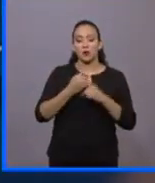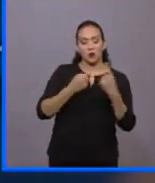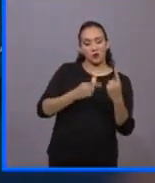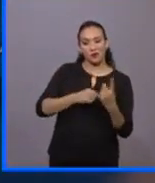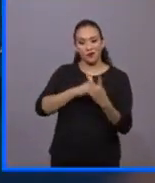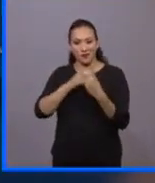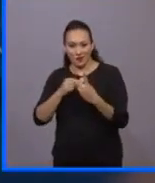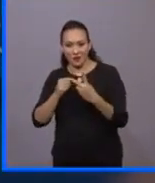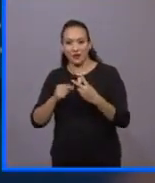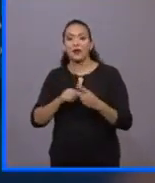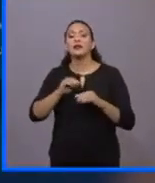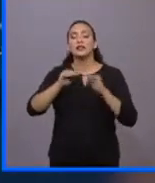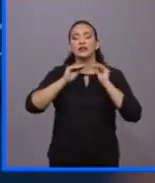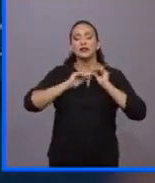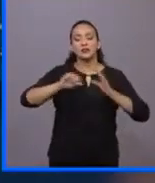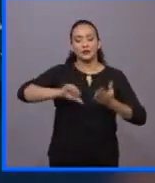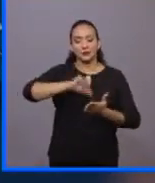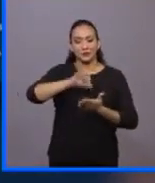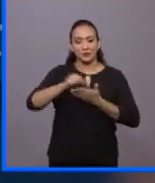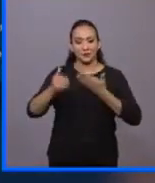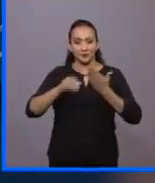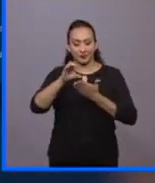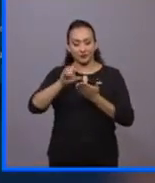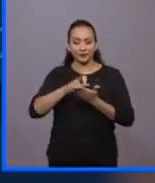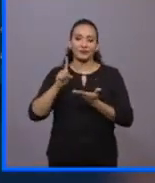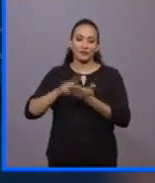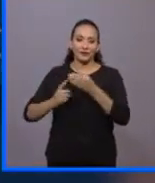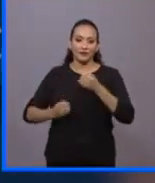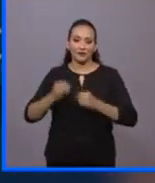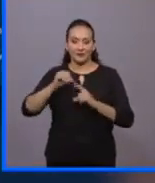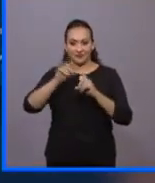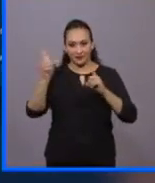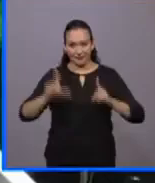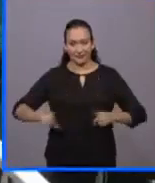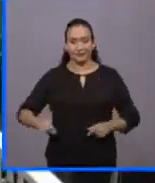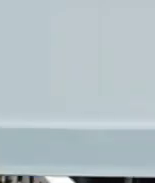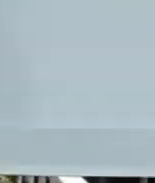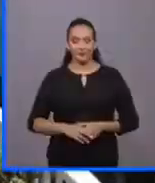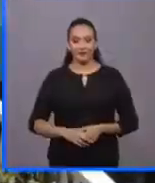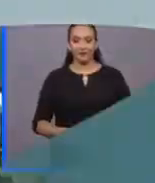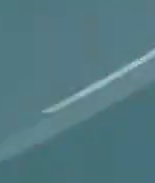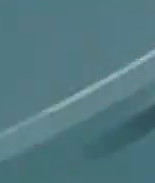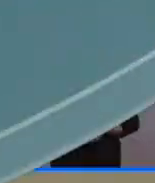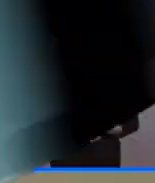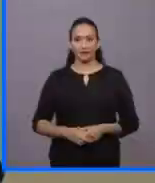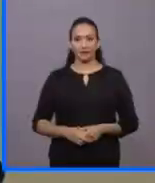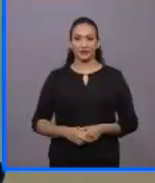que publicó el Centro de Estudios Constitucionales de la Suprema Corte.